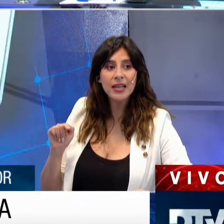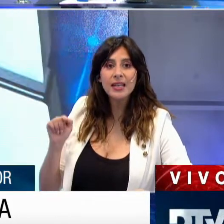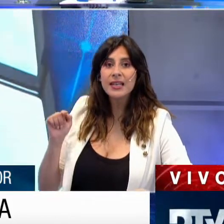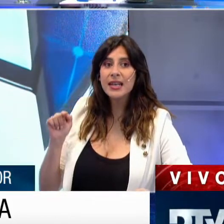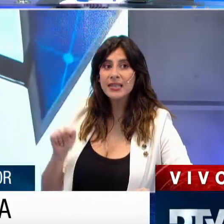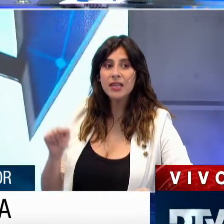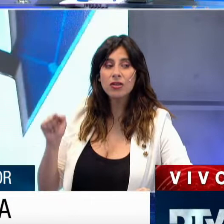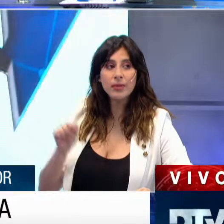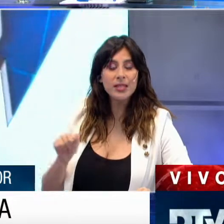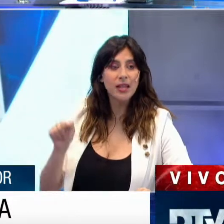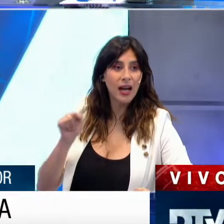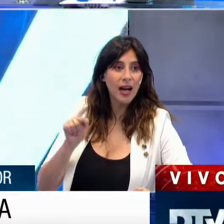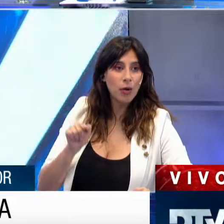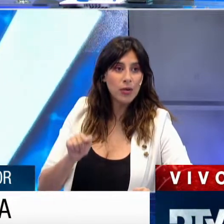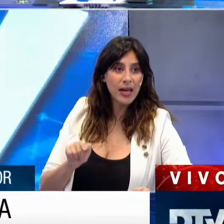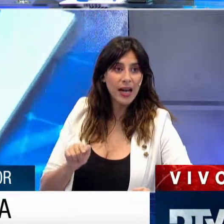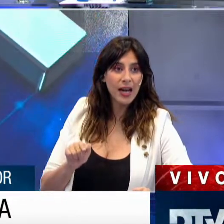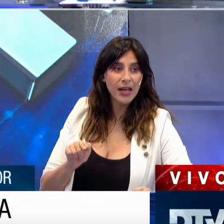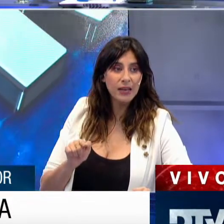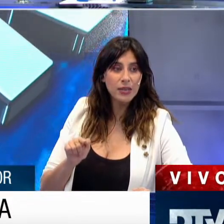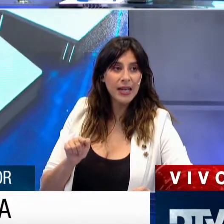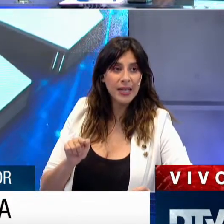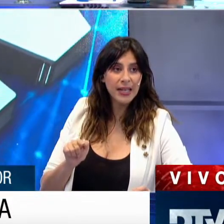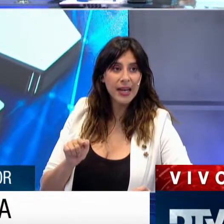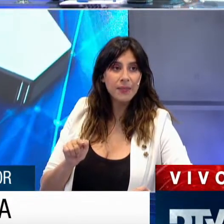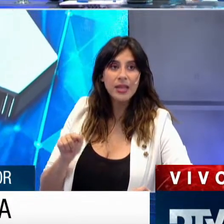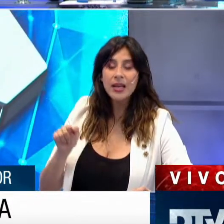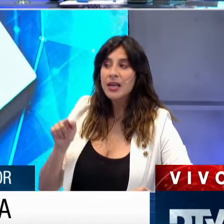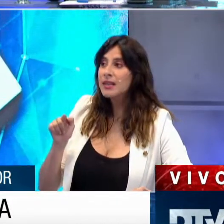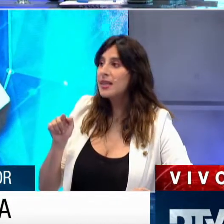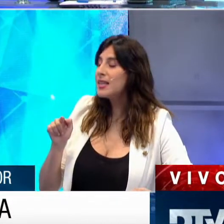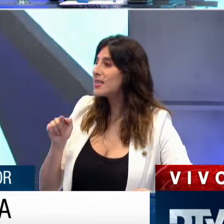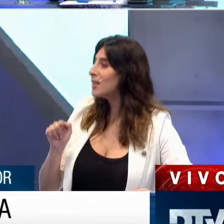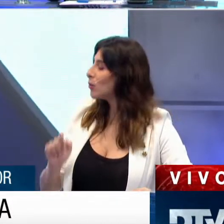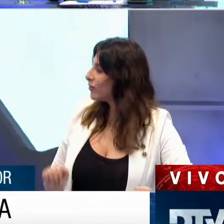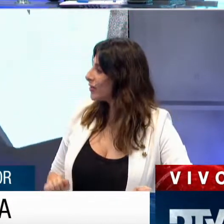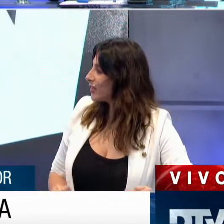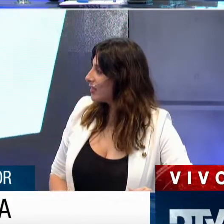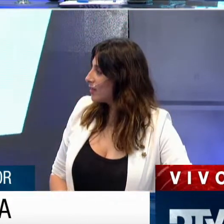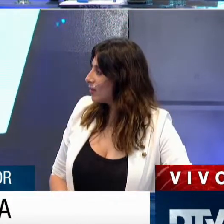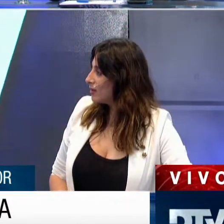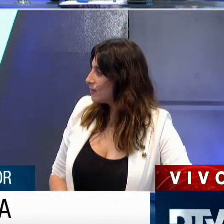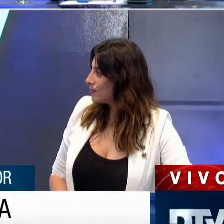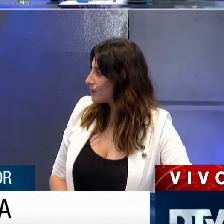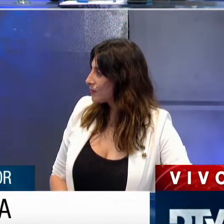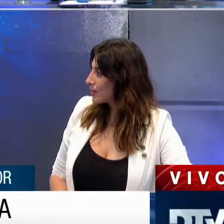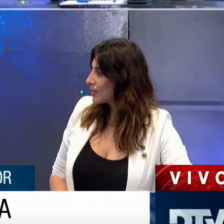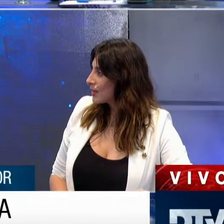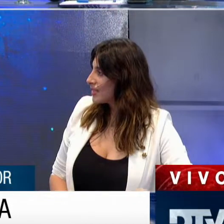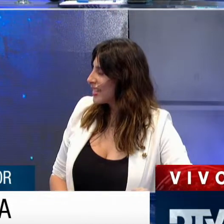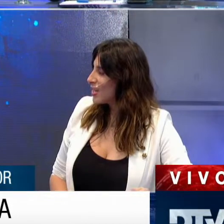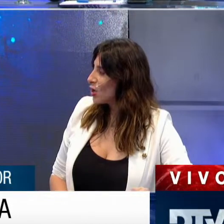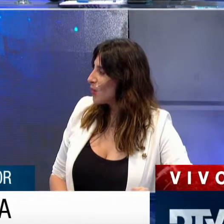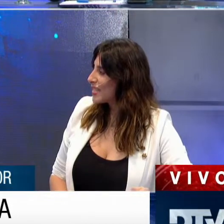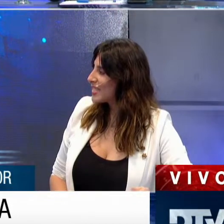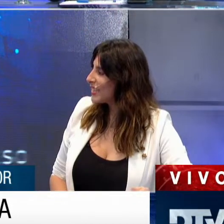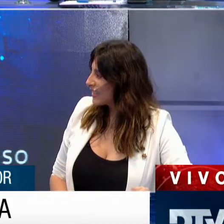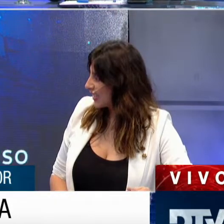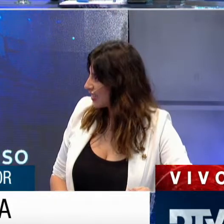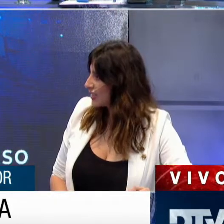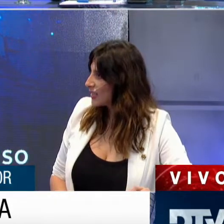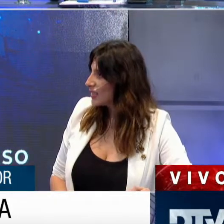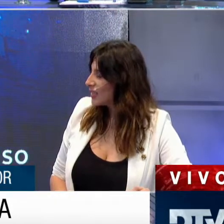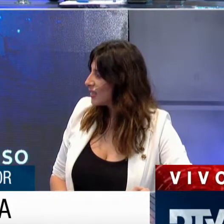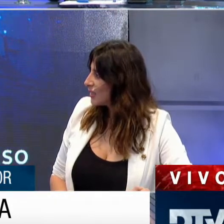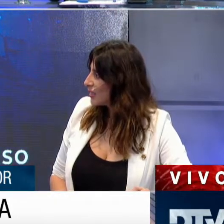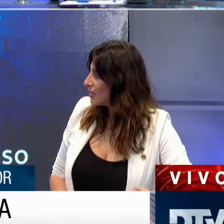persona casi atropella a una nena. Tenía, ¿sabes cuánto tenía de alcohol? No. 6,7.